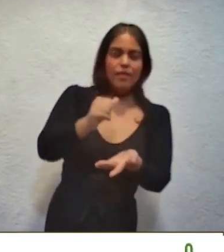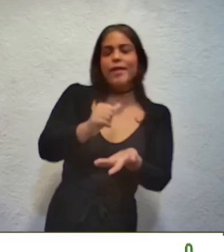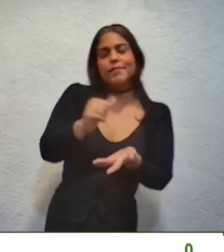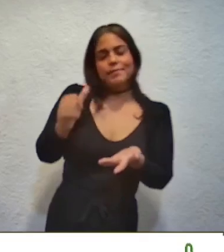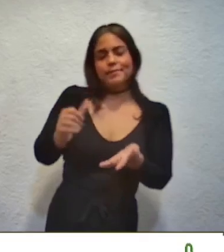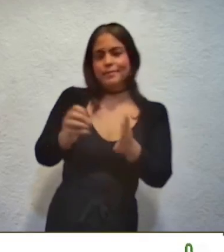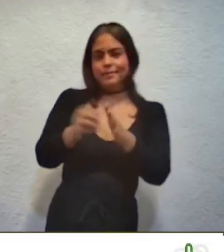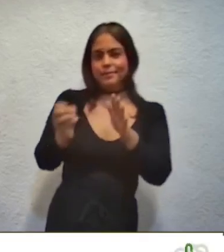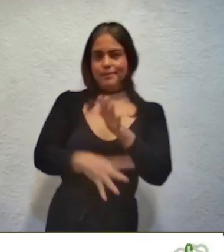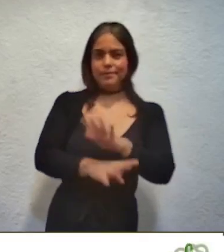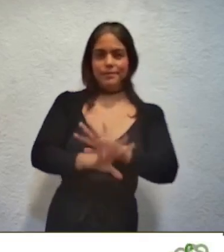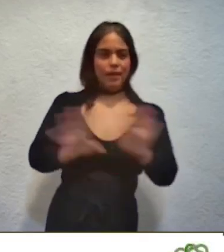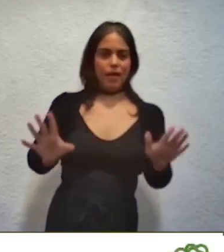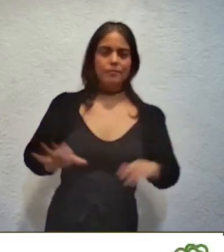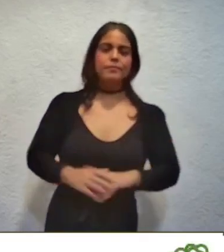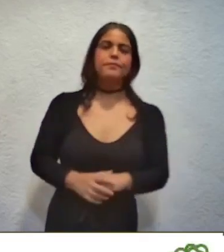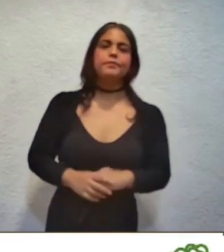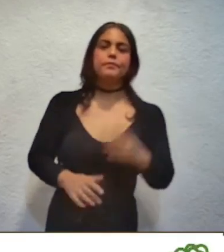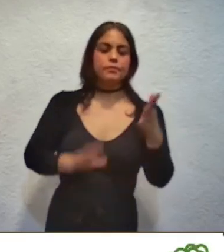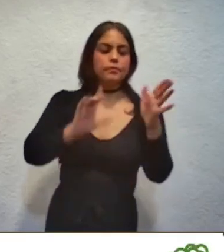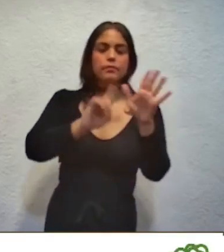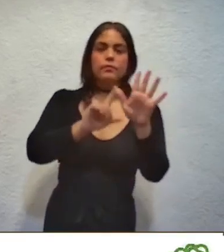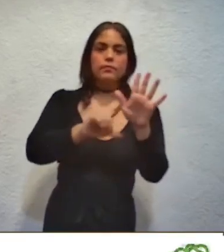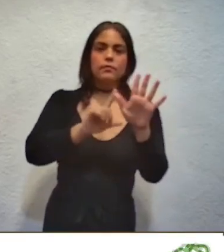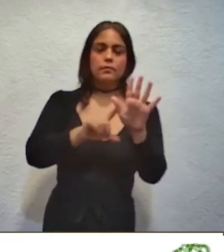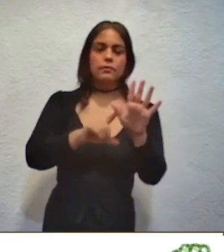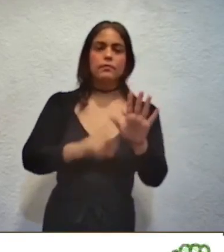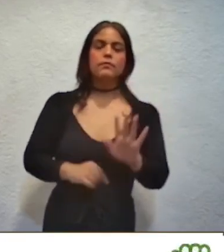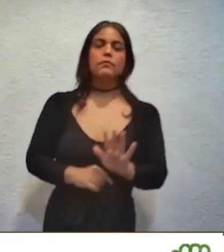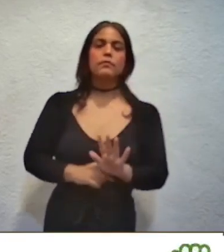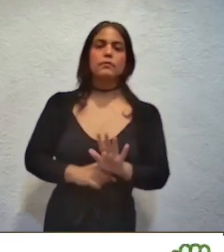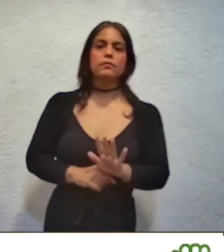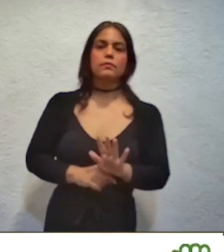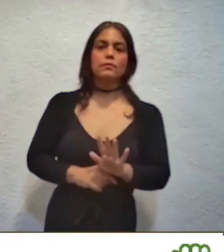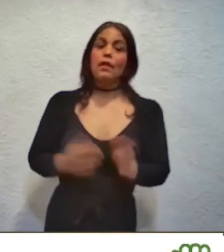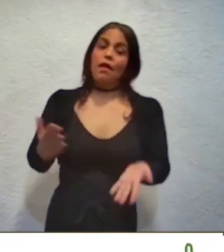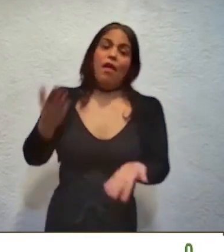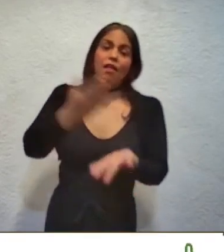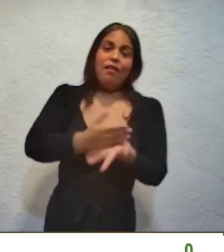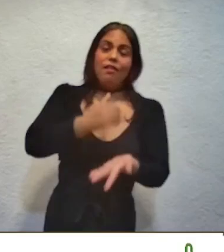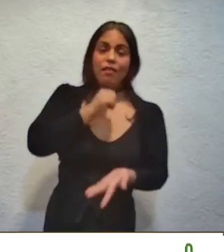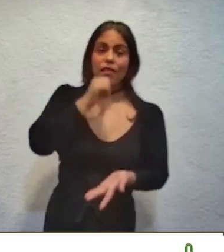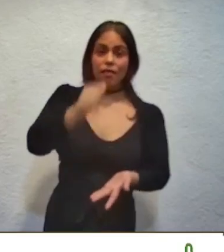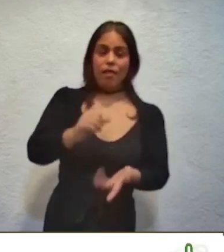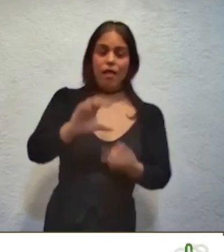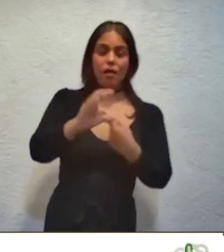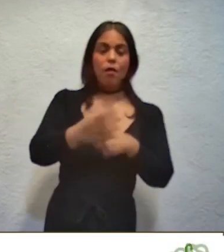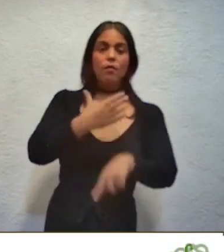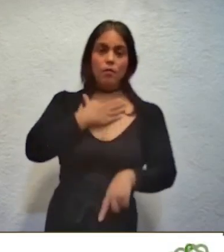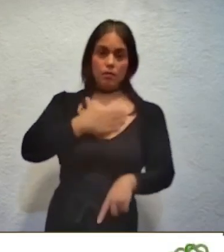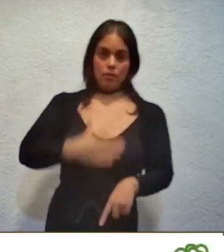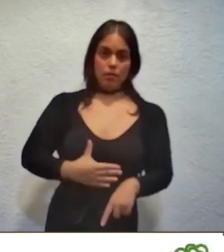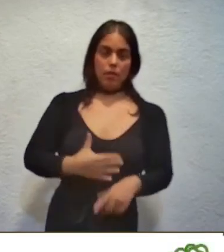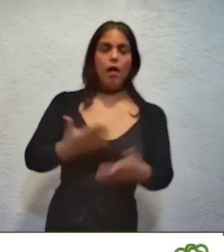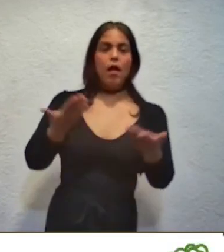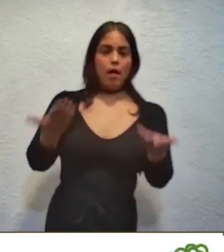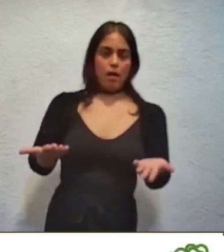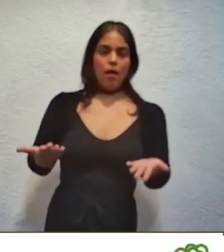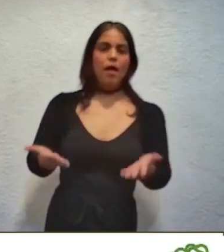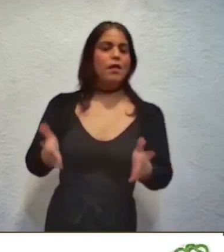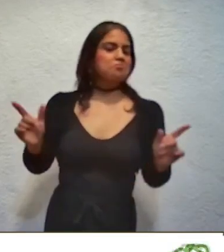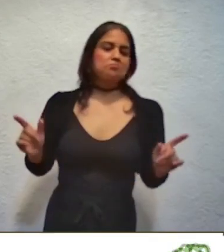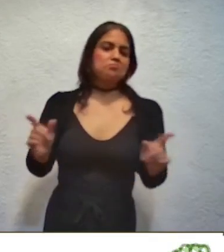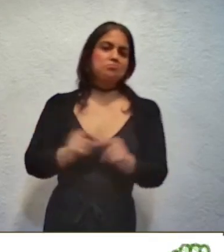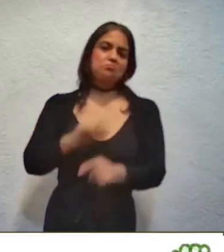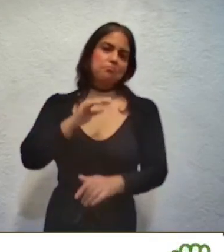interpartidaria. 5. Ante el no desahogo de dicha prevención, la Comisión de Justicia proveyó tener por precluido el